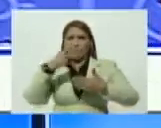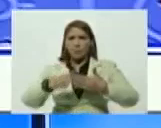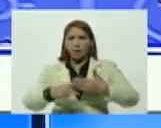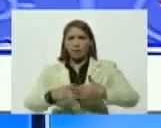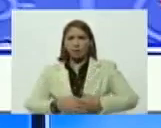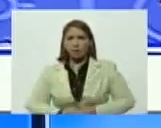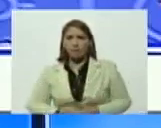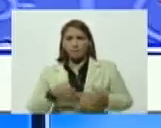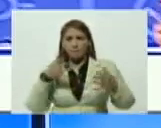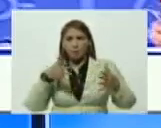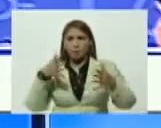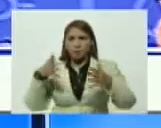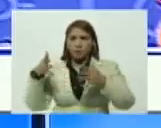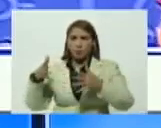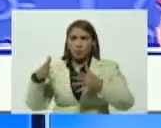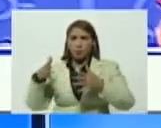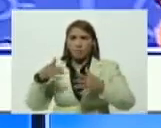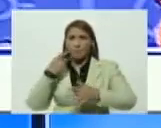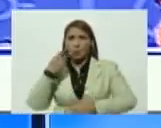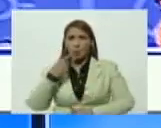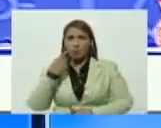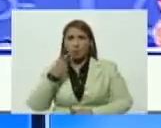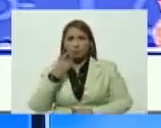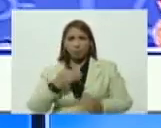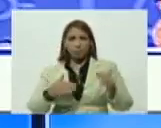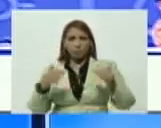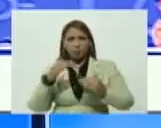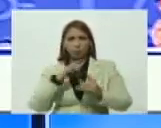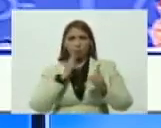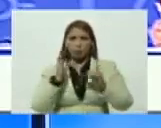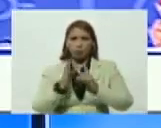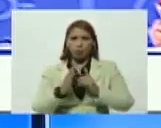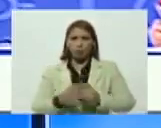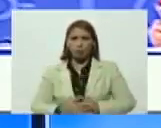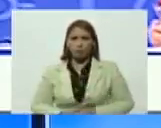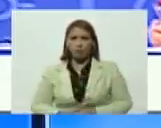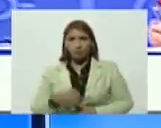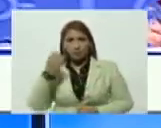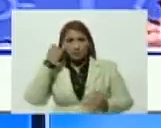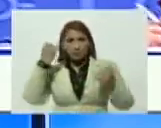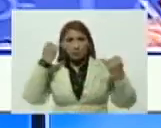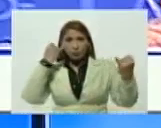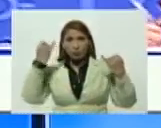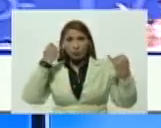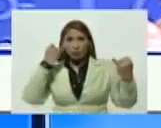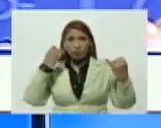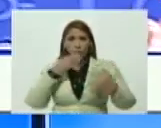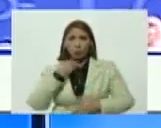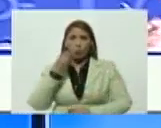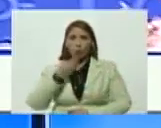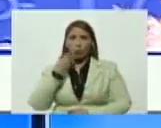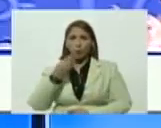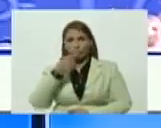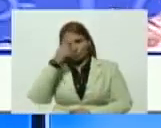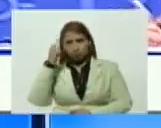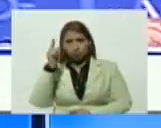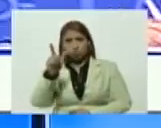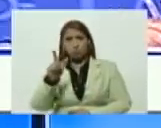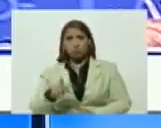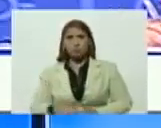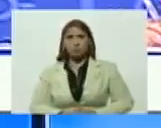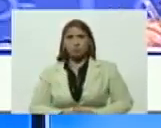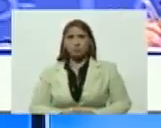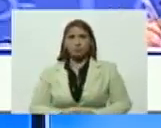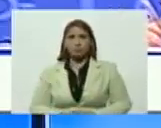la formación política, académica, cultural, ideológica de la juventud del Partido Socialista Unido